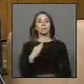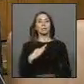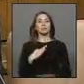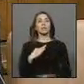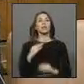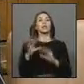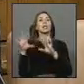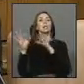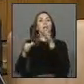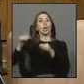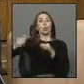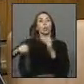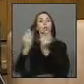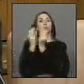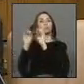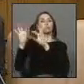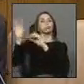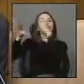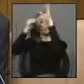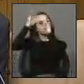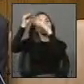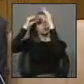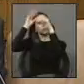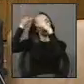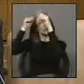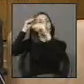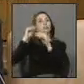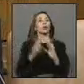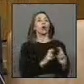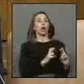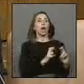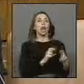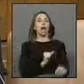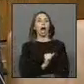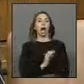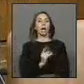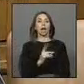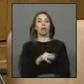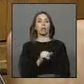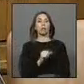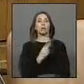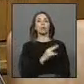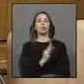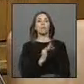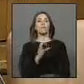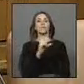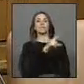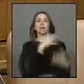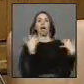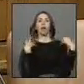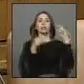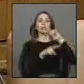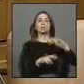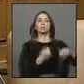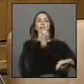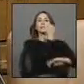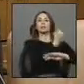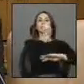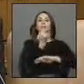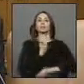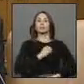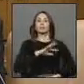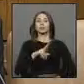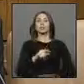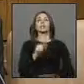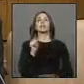la formación de los jueces, ojalá pudiéramos tener una academia de fiscales que pudiera fortalecer la